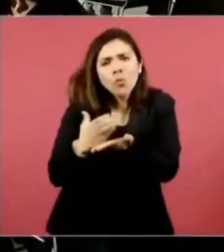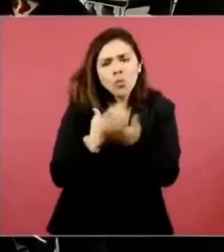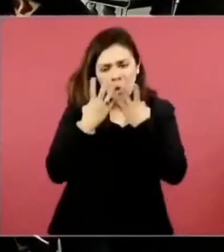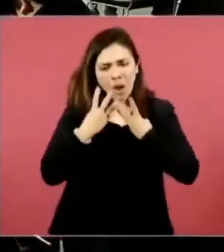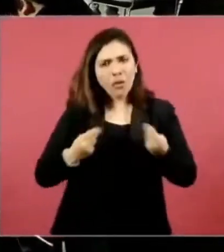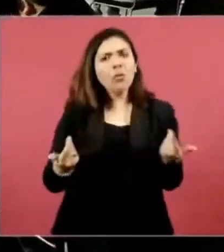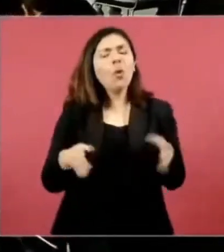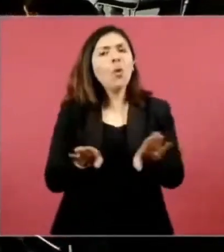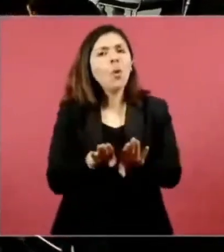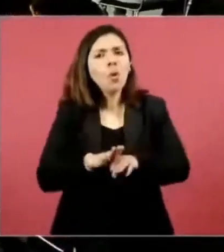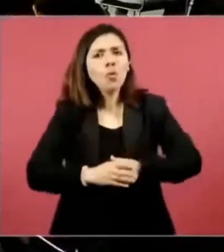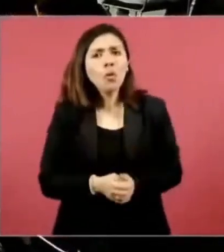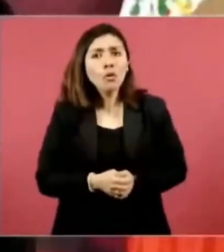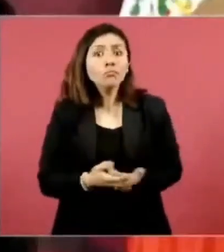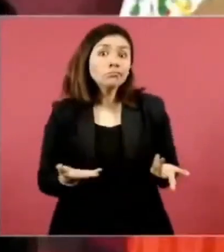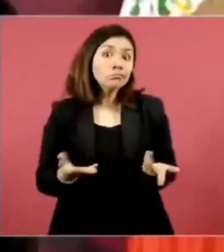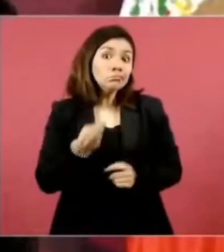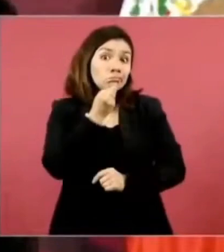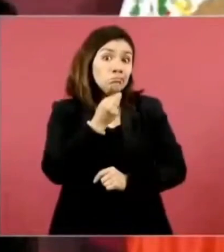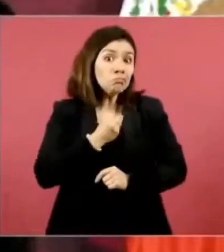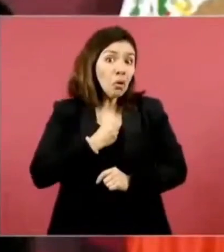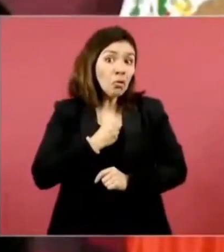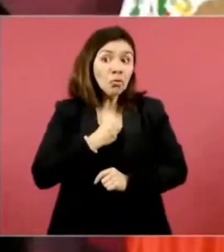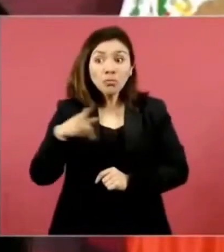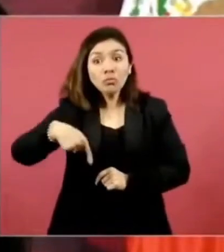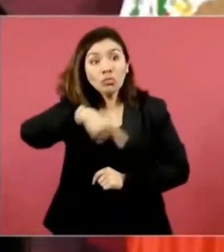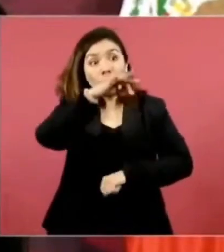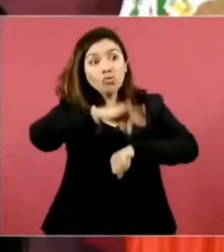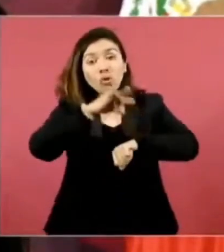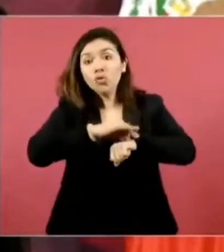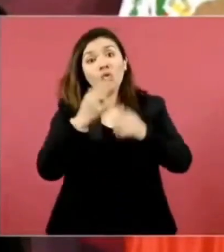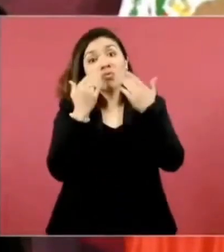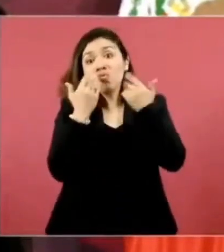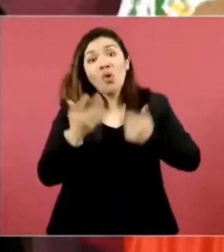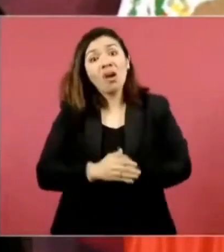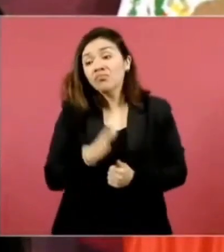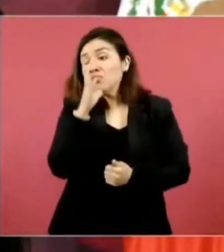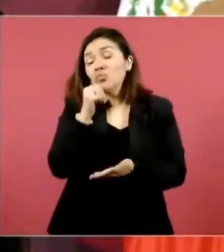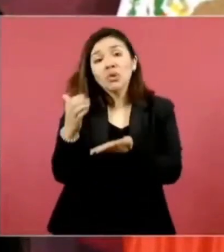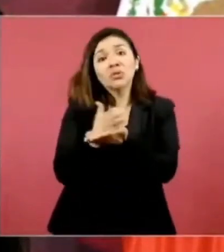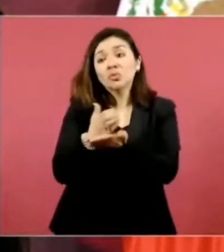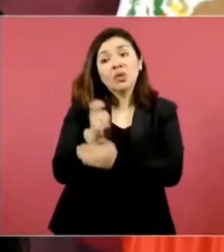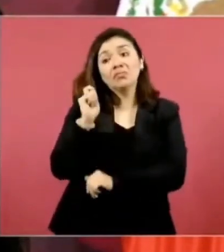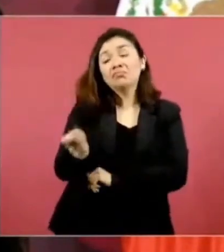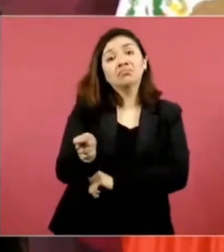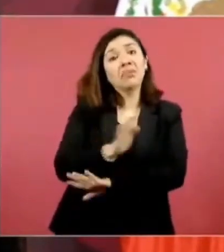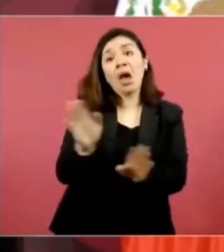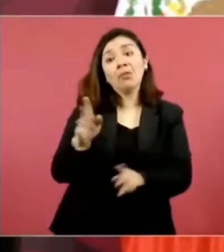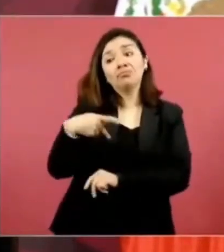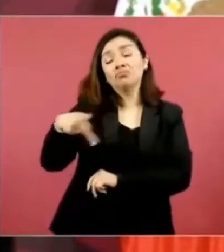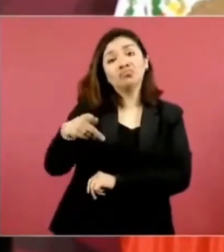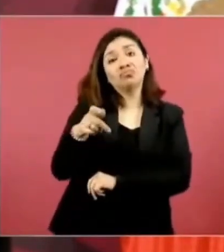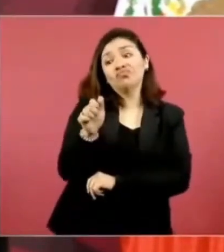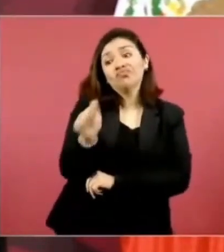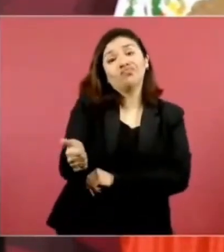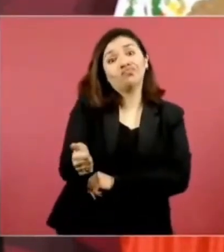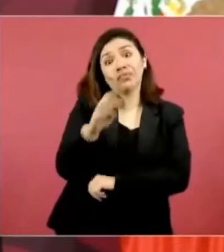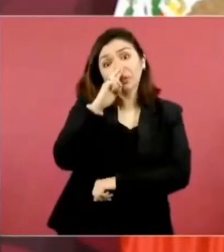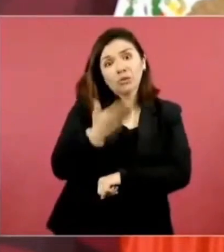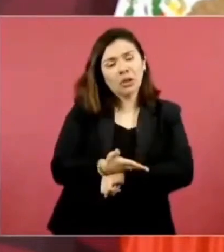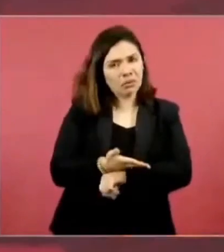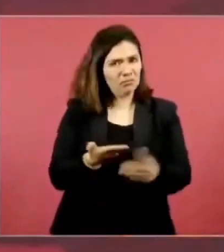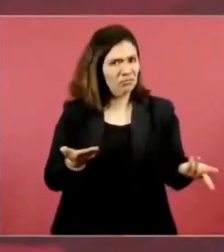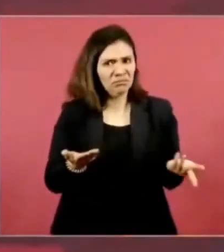entonces no se va uno a atender, no va uno a curarse. ¿Qué no el Estado tiene la